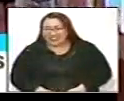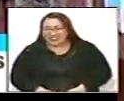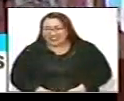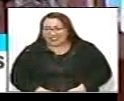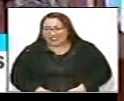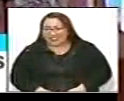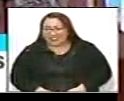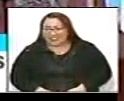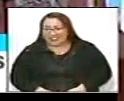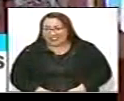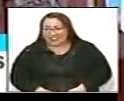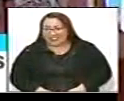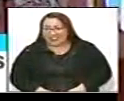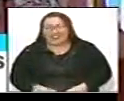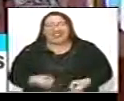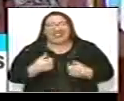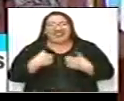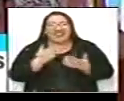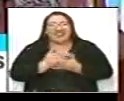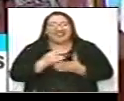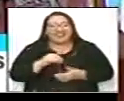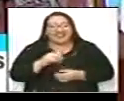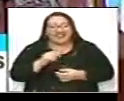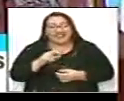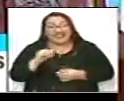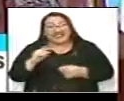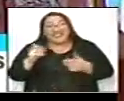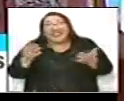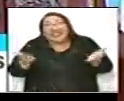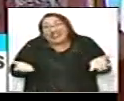como yo también vengo del colegio marista,